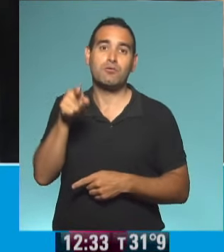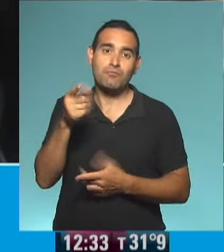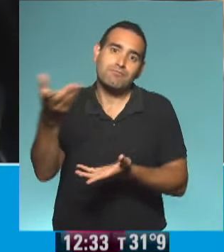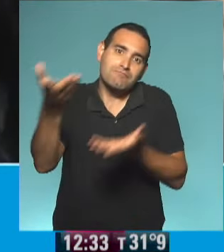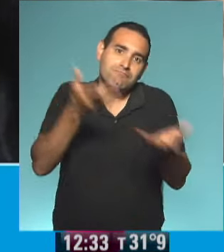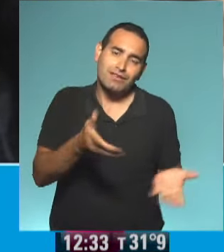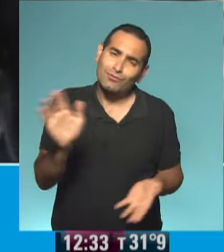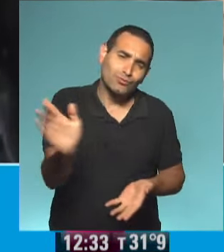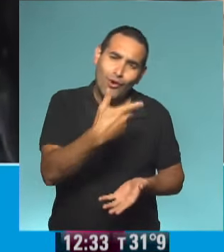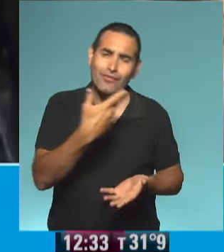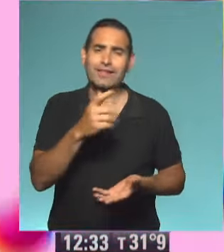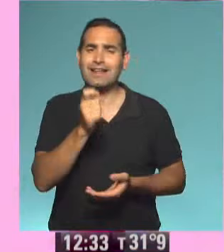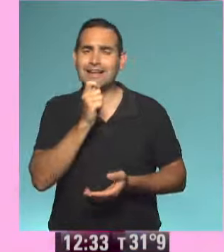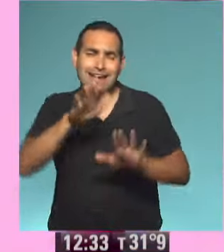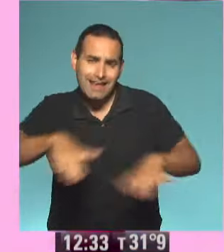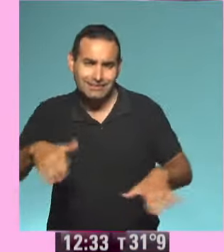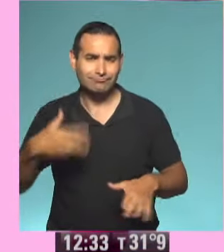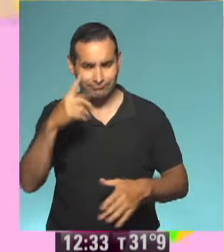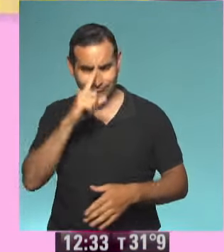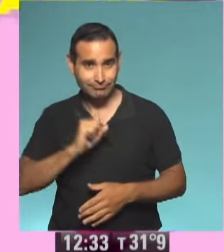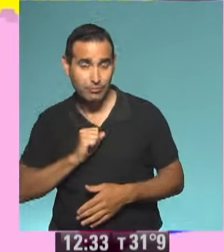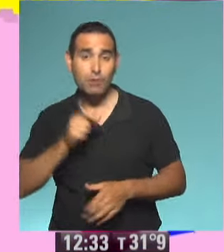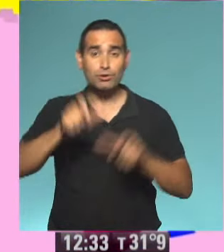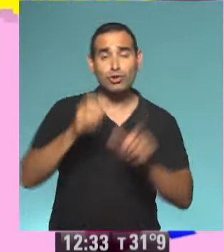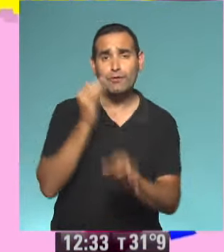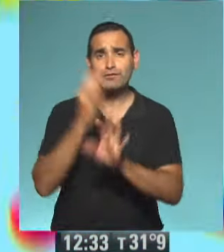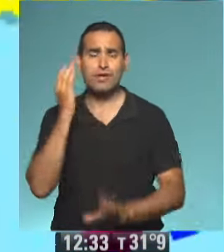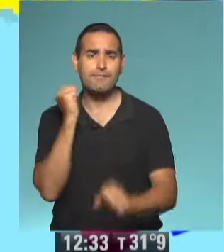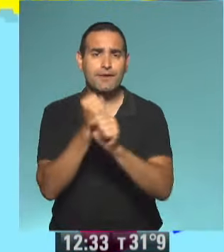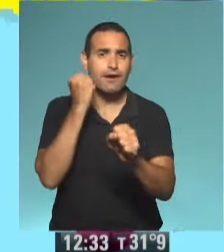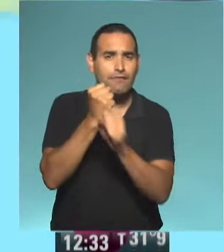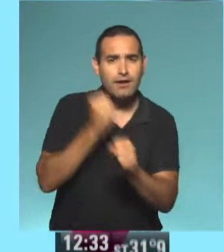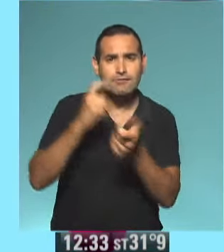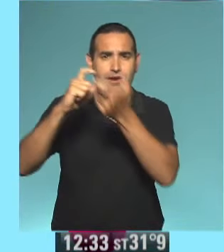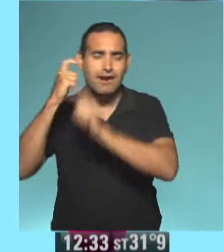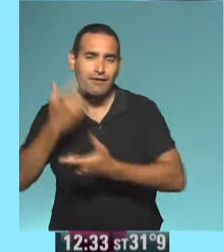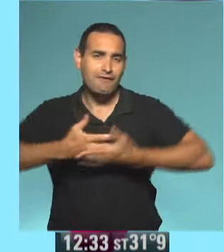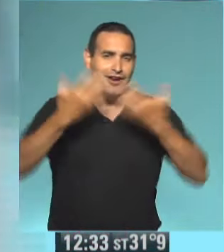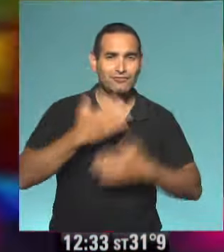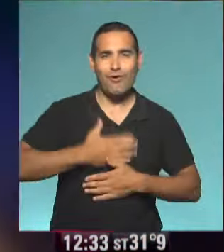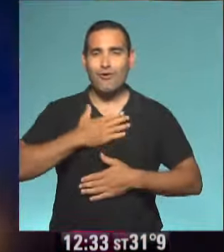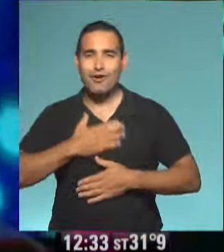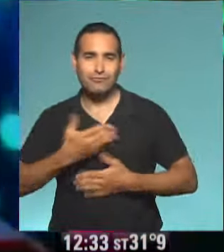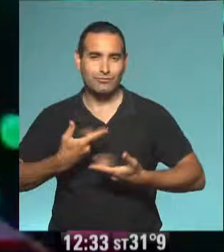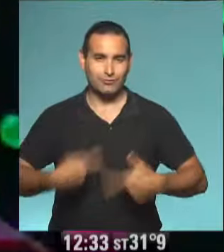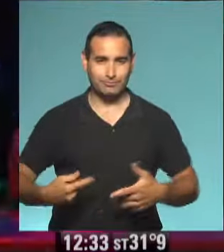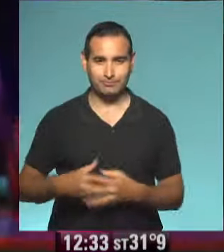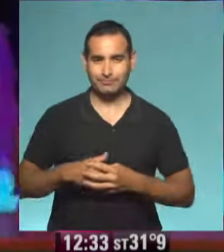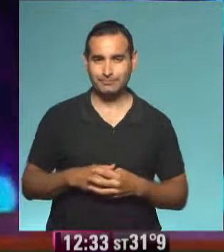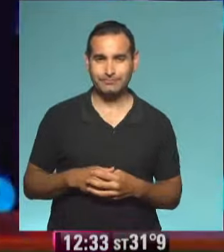invitamos a todas las chicas que se animen. Muchos profesionales trabajando, eres feliz haciendo lo que amas, yao. Aquí